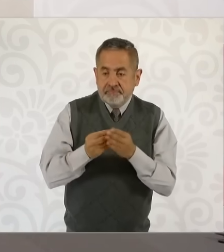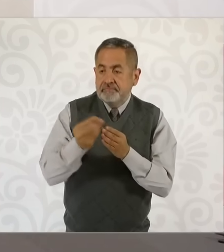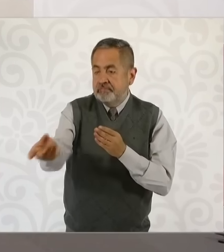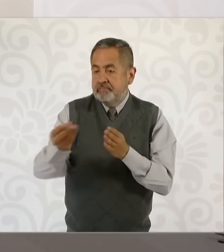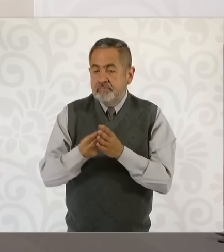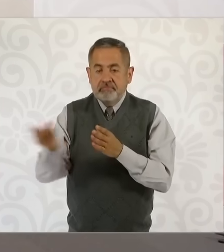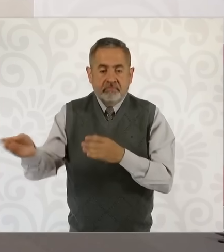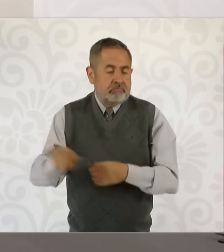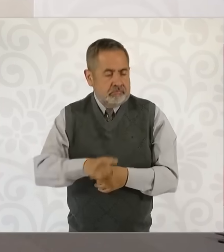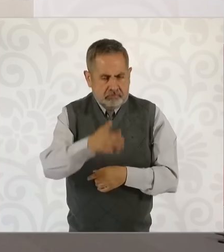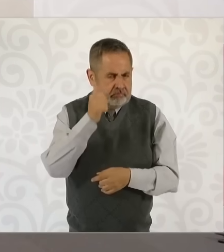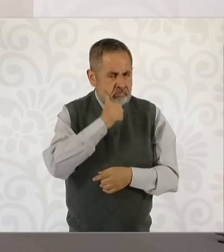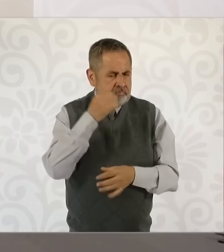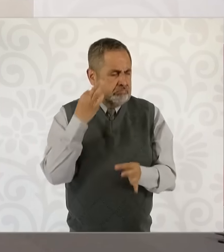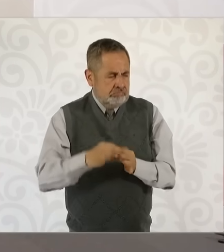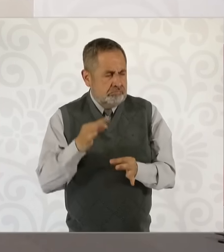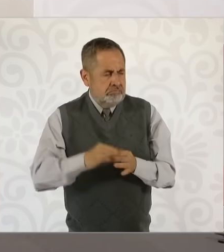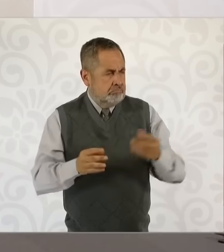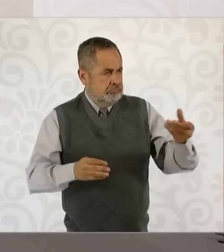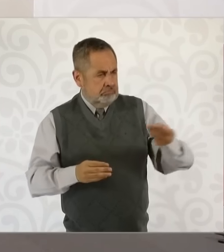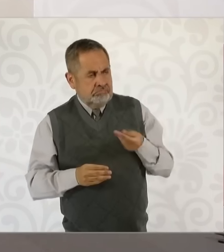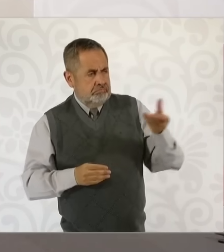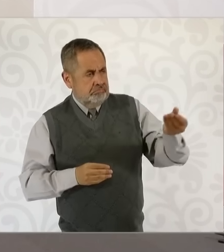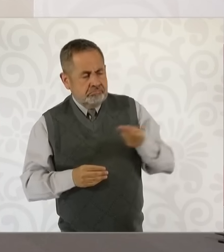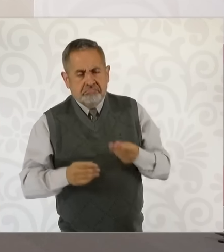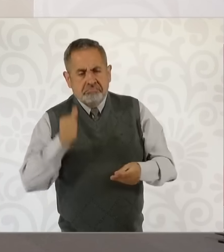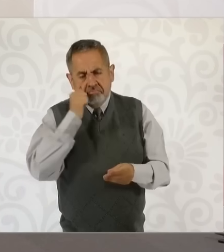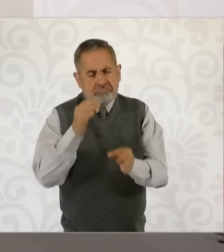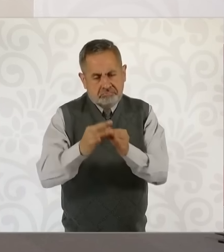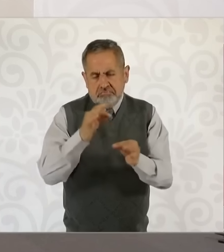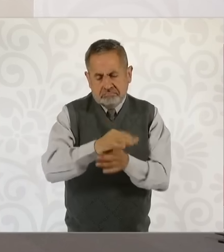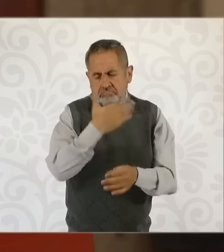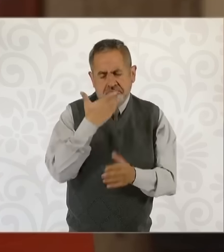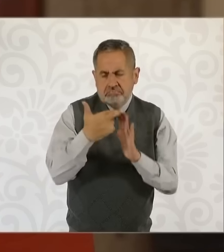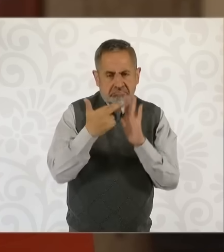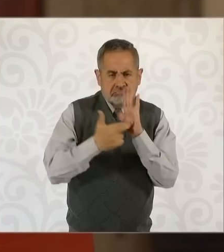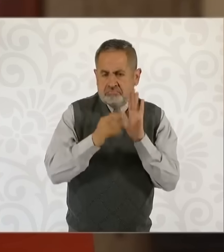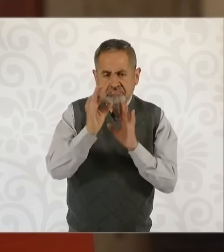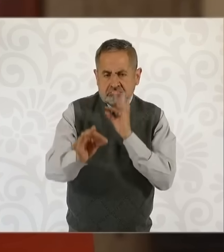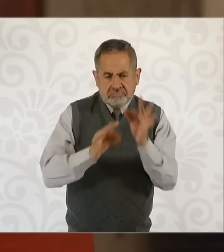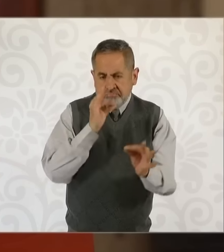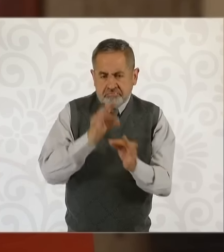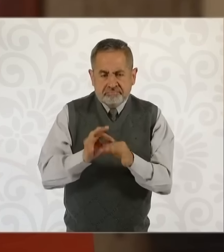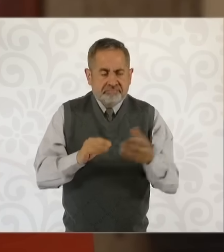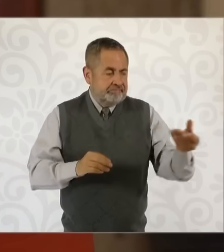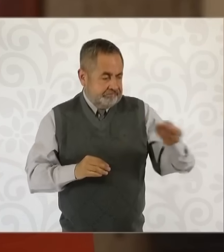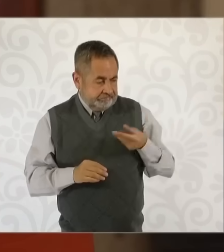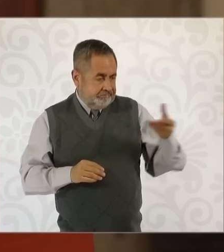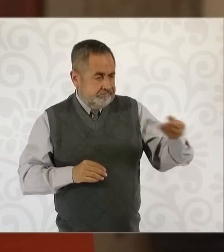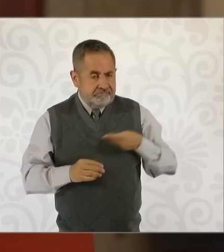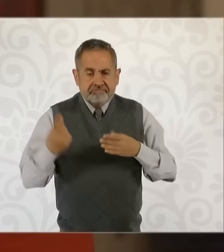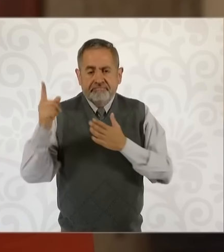lo presenta, está, digamos, en regla todos los informes que se han estado